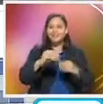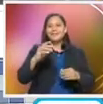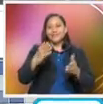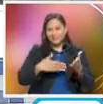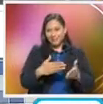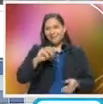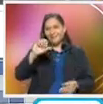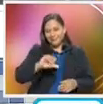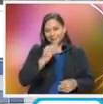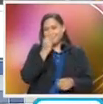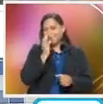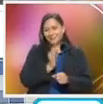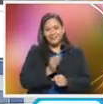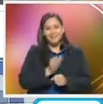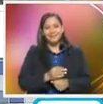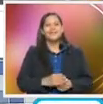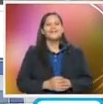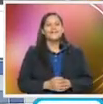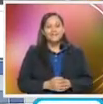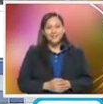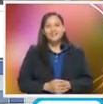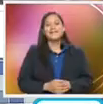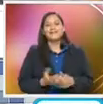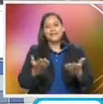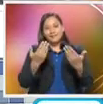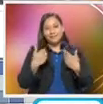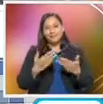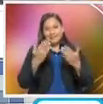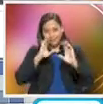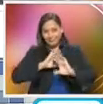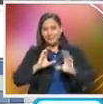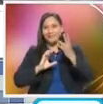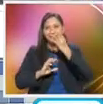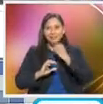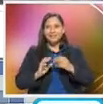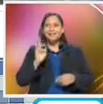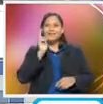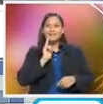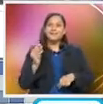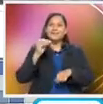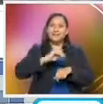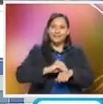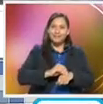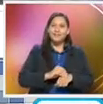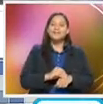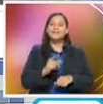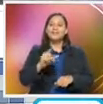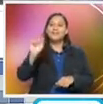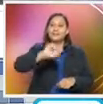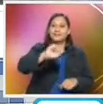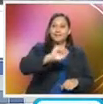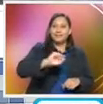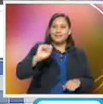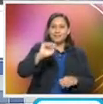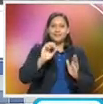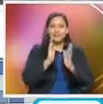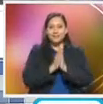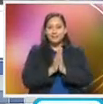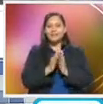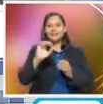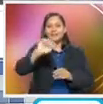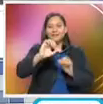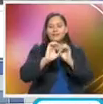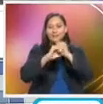de hoy. Sí. Ok, buenísima Venga. la canción. Vamos a ponerle, regálame la sal, porfa. Sal, pimienta. Ahí está su